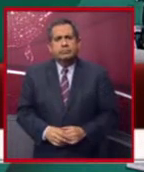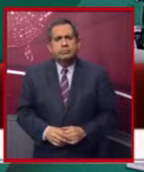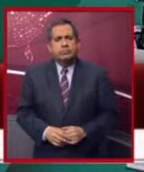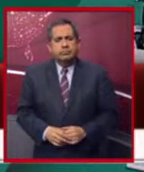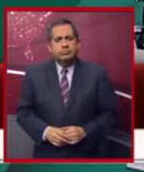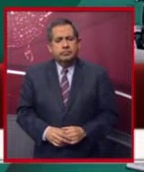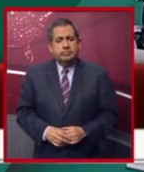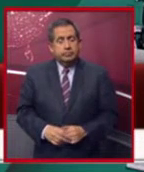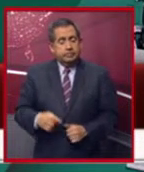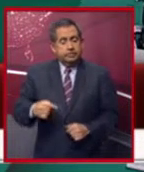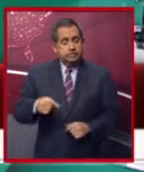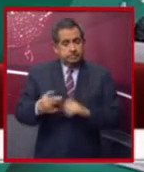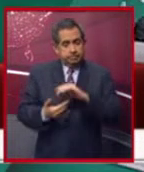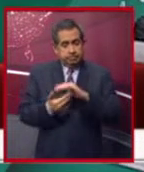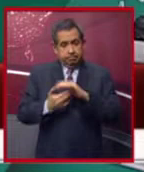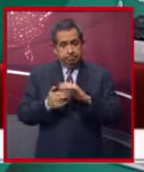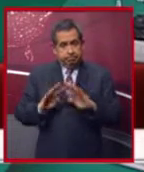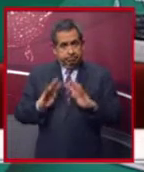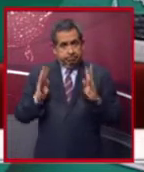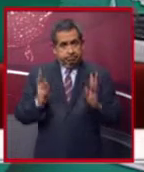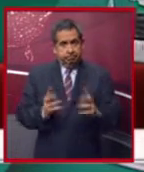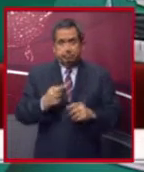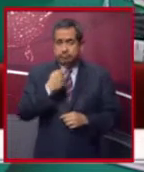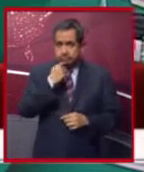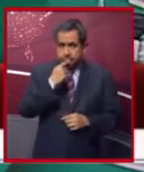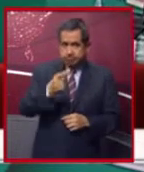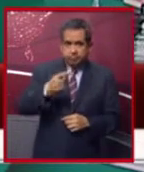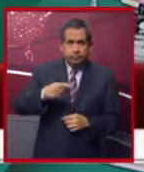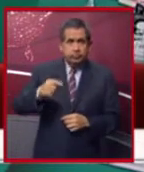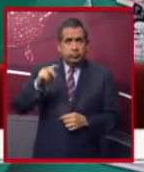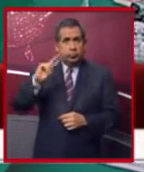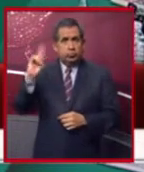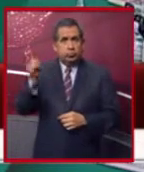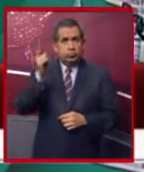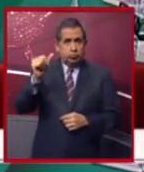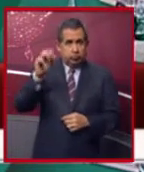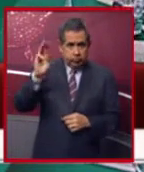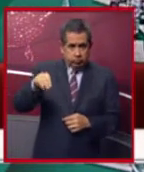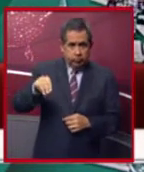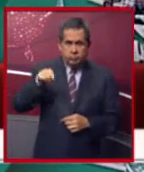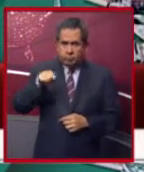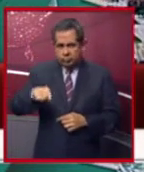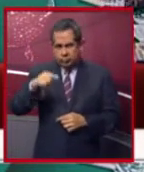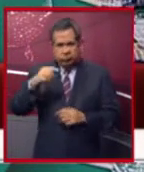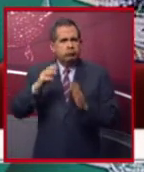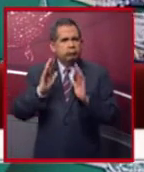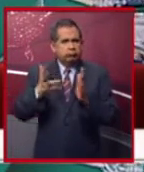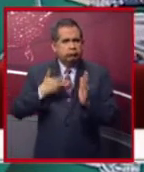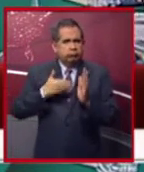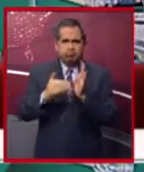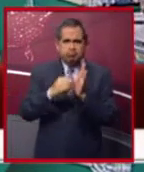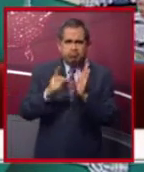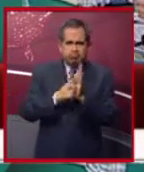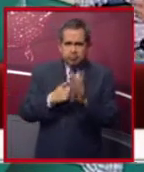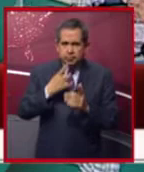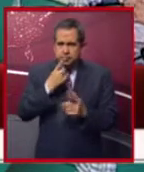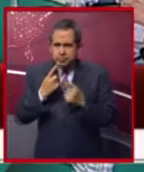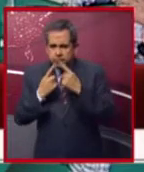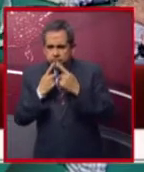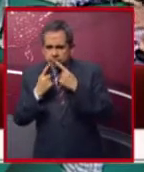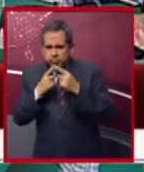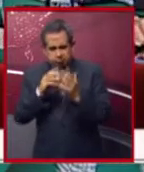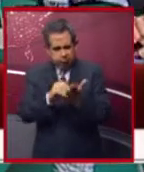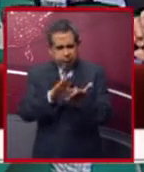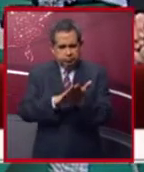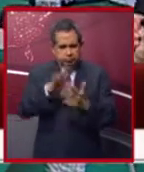Durante esta mesa de trabajo en materia cultural se recordó que instituciones como la Universidad Nacional Autónoma de México ha desarrollado metodologías para el registro del